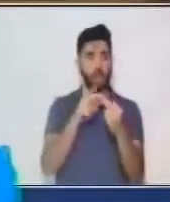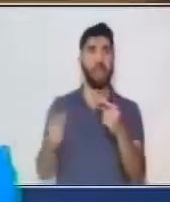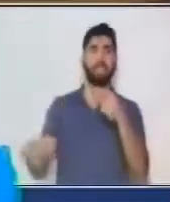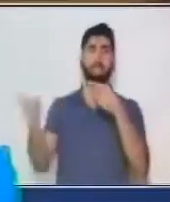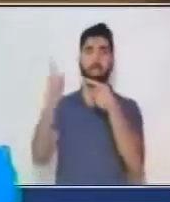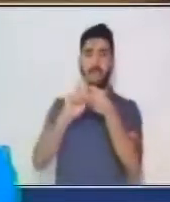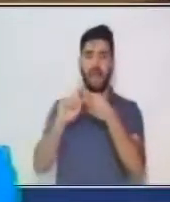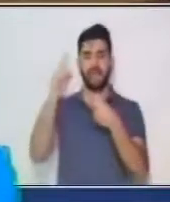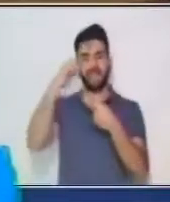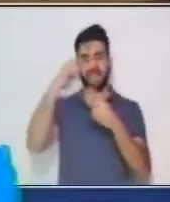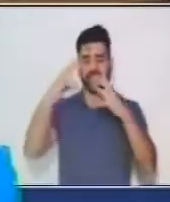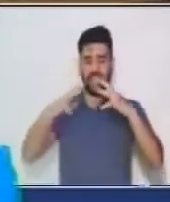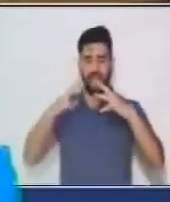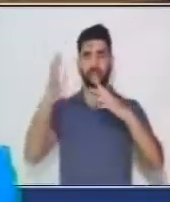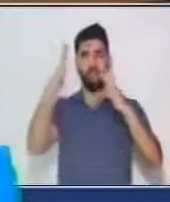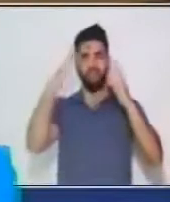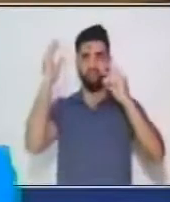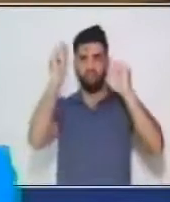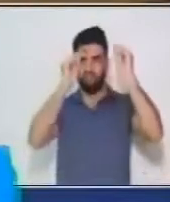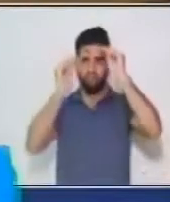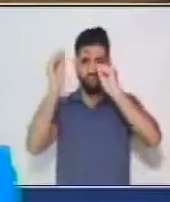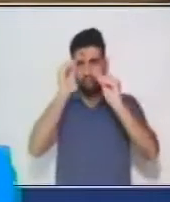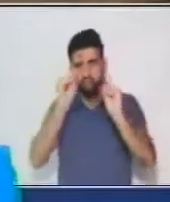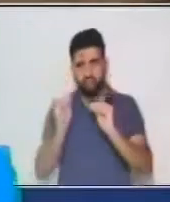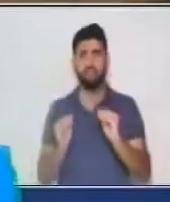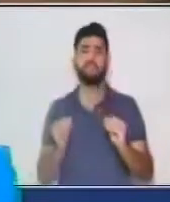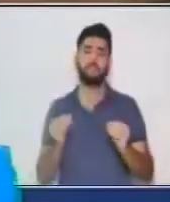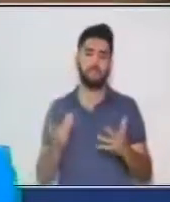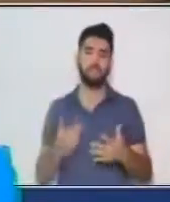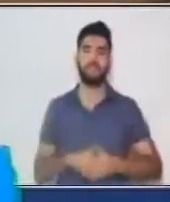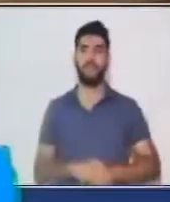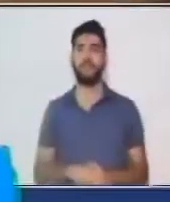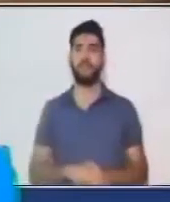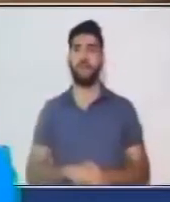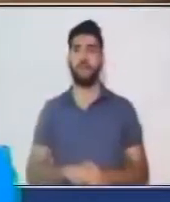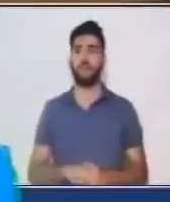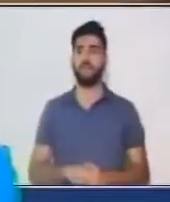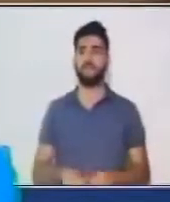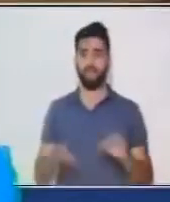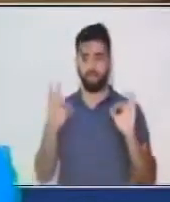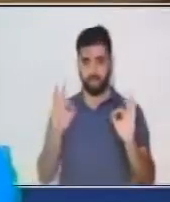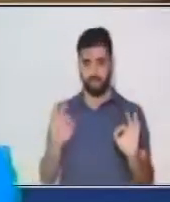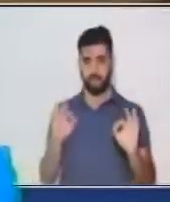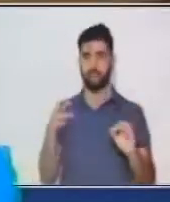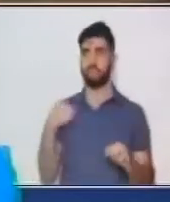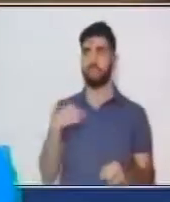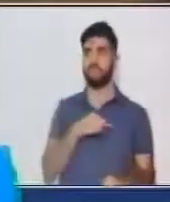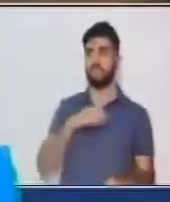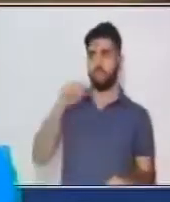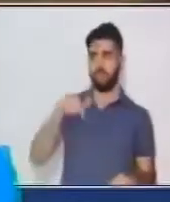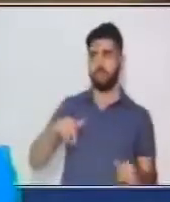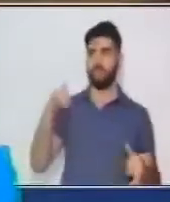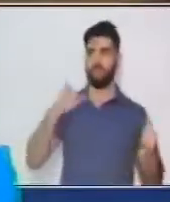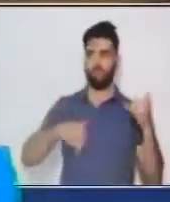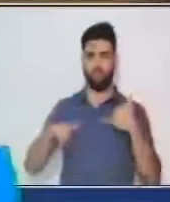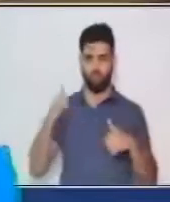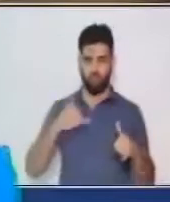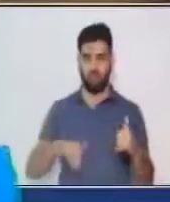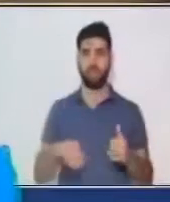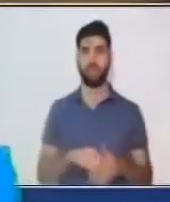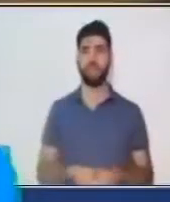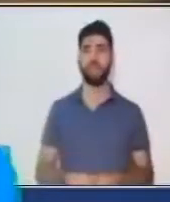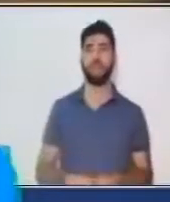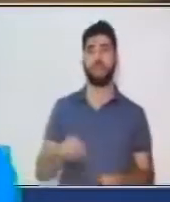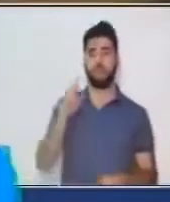procesa por los conocimientos que ya tienes previamente. Ahora vamos a jugar. En casa tienes que dibujar